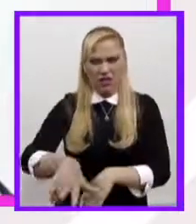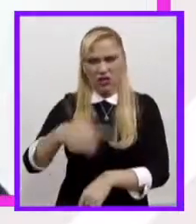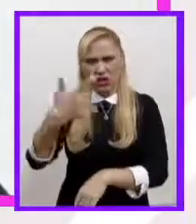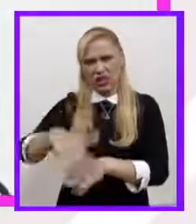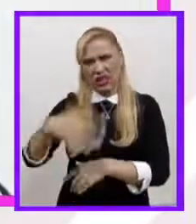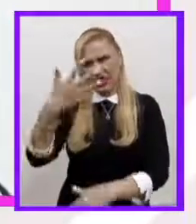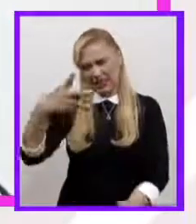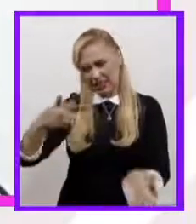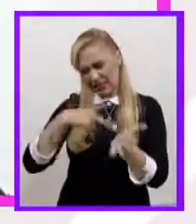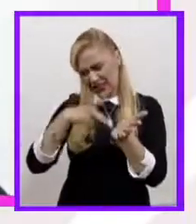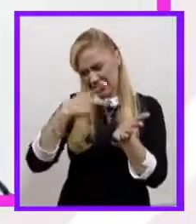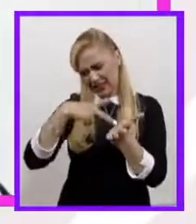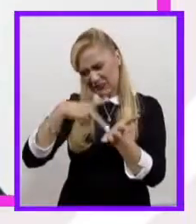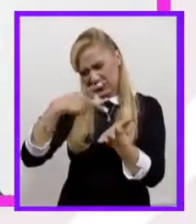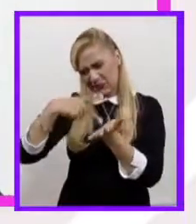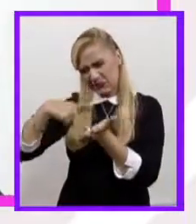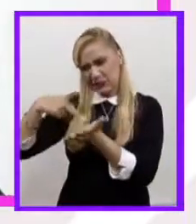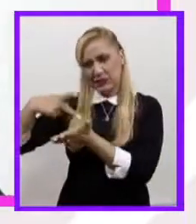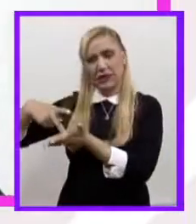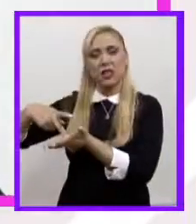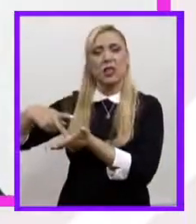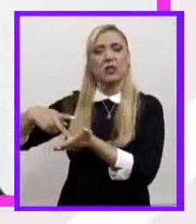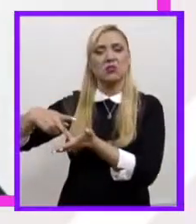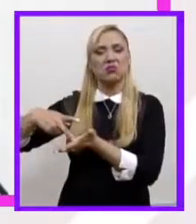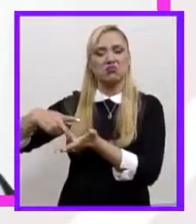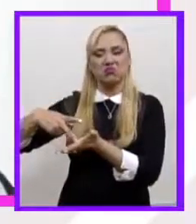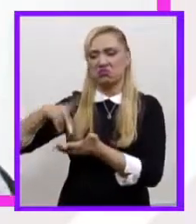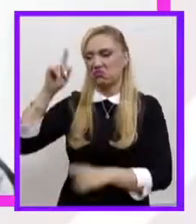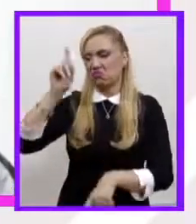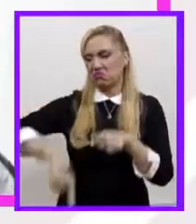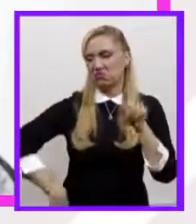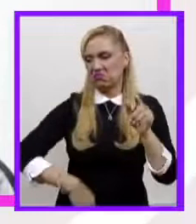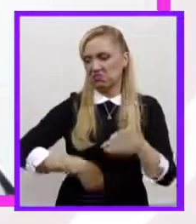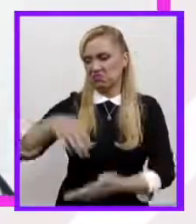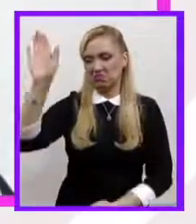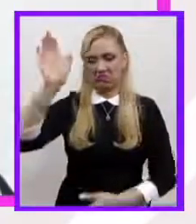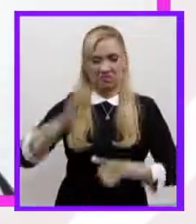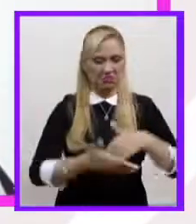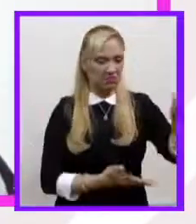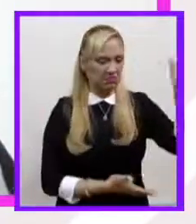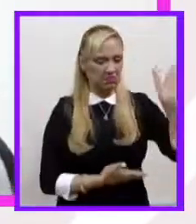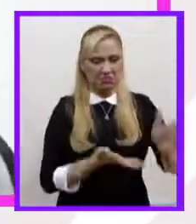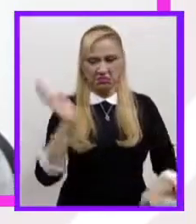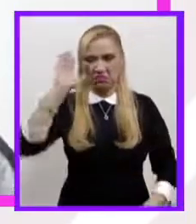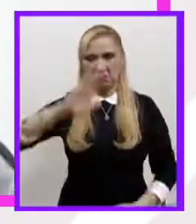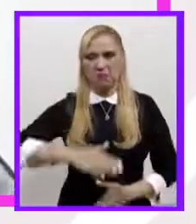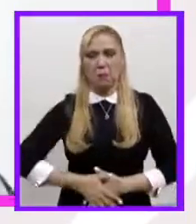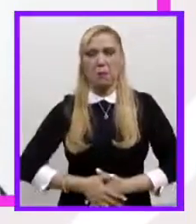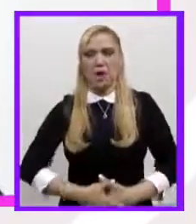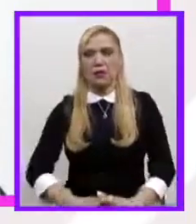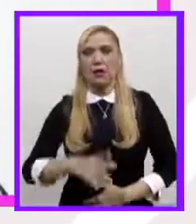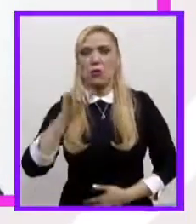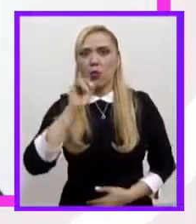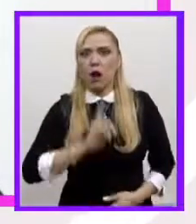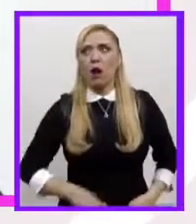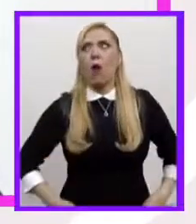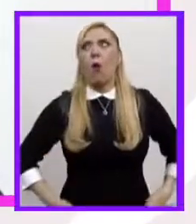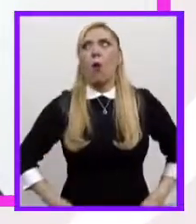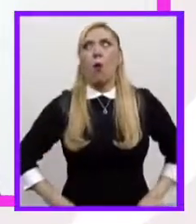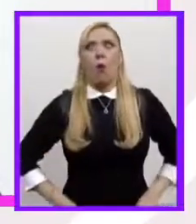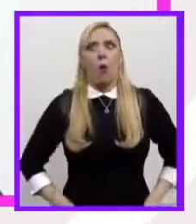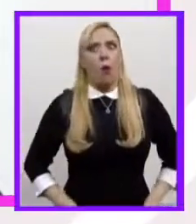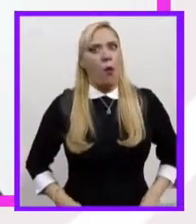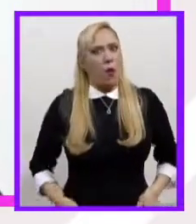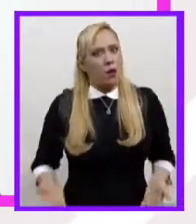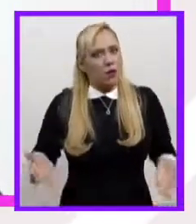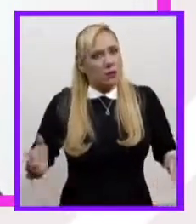15 veces, decide quitar de su espacio laboral a una mujer embarazada. Es increíble que en